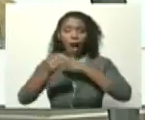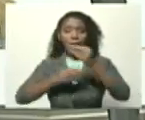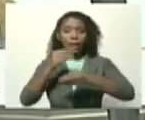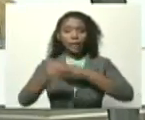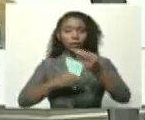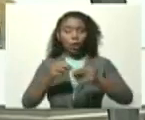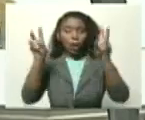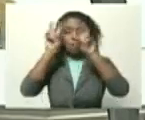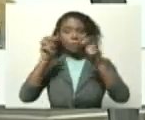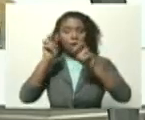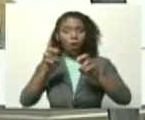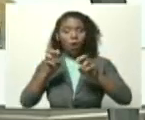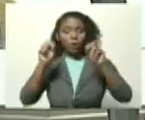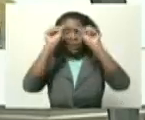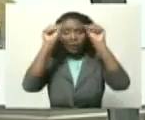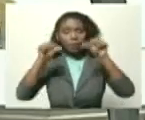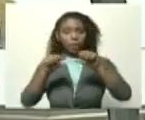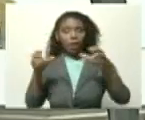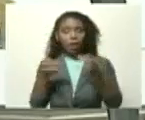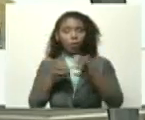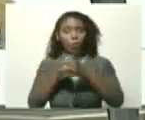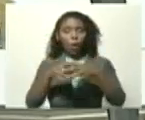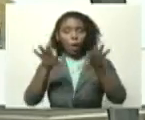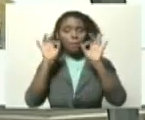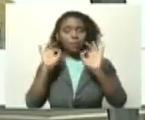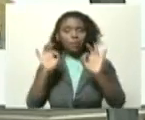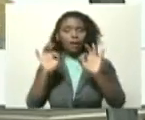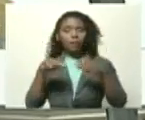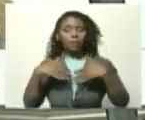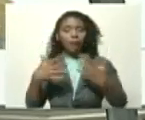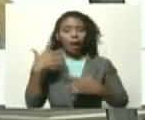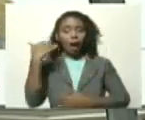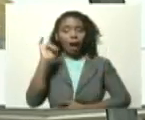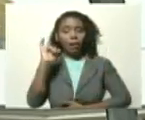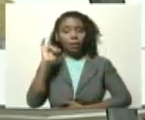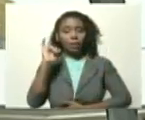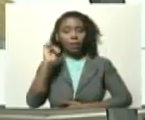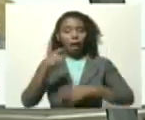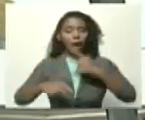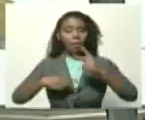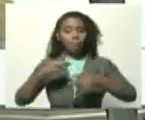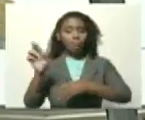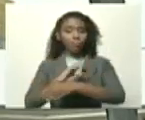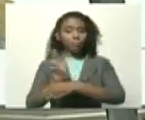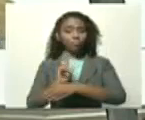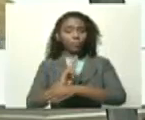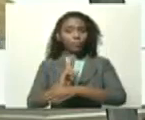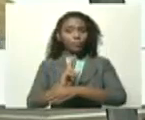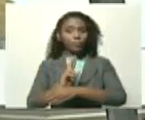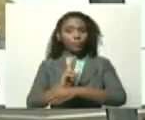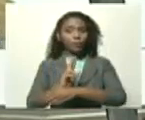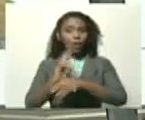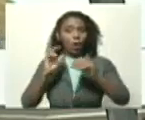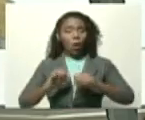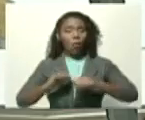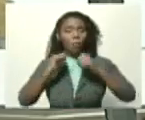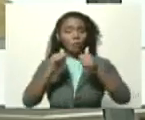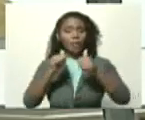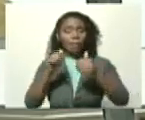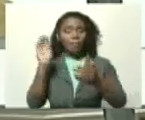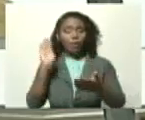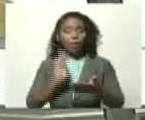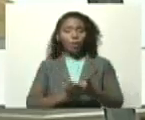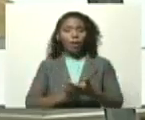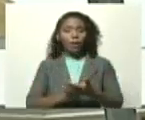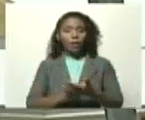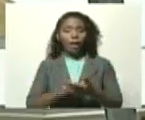investigado, sistematizado por esta comisión especial que tiene que acelerar el paso y comenzar a establecer